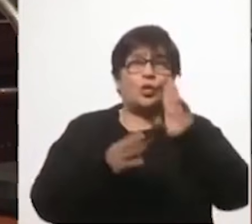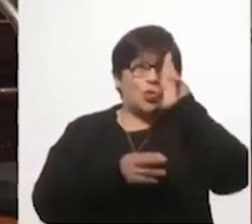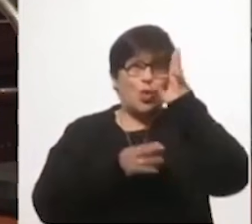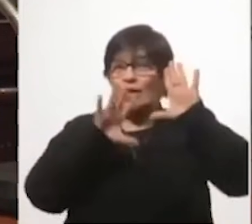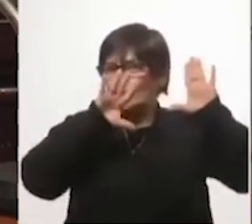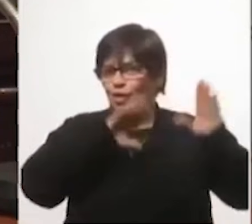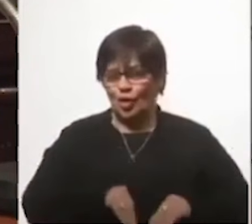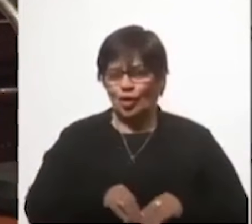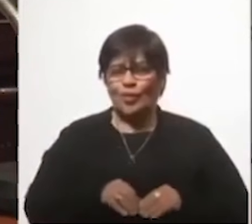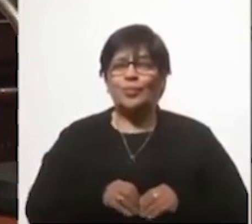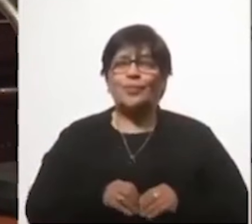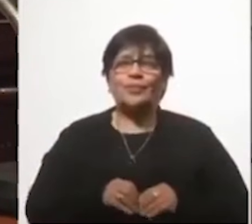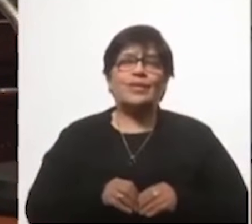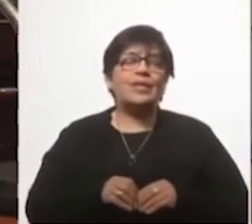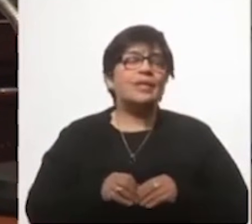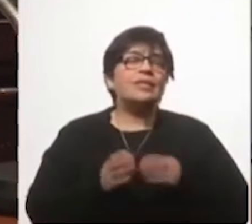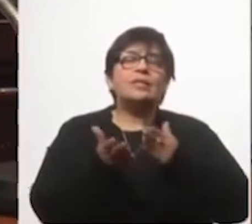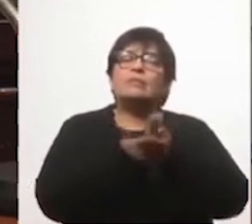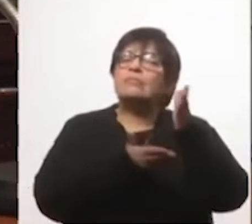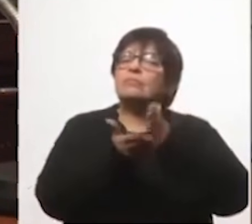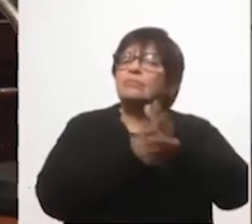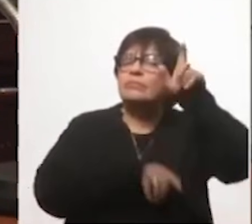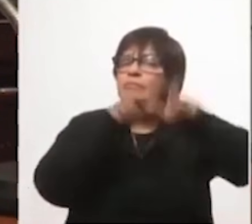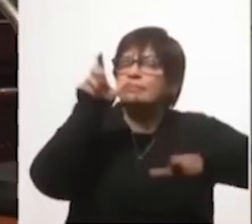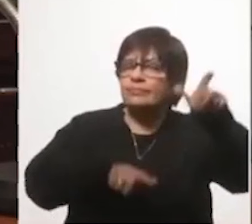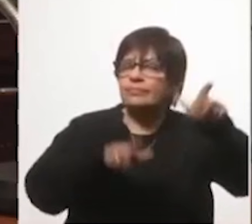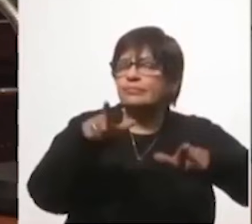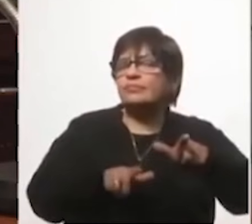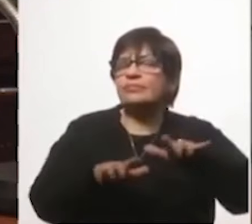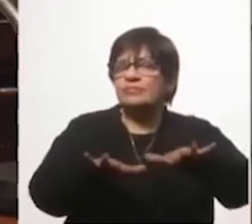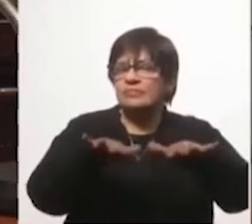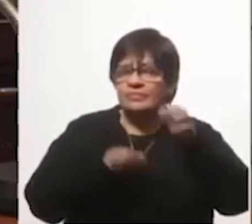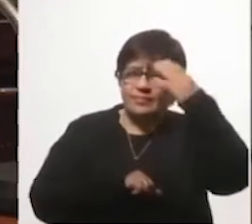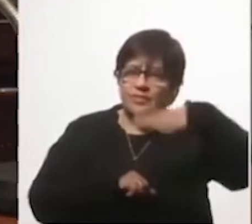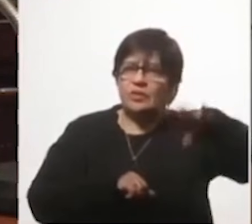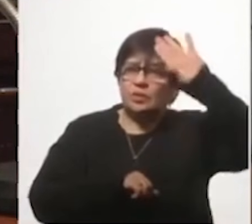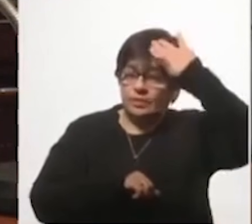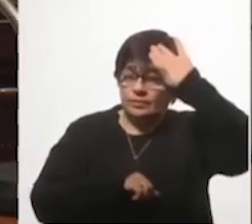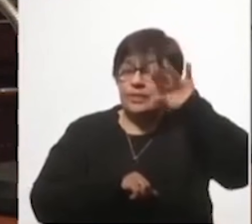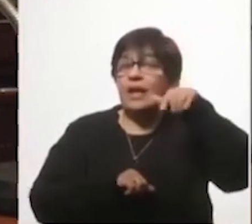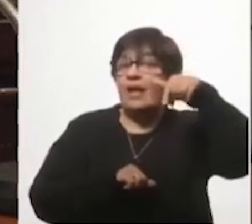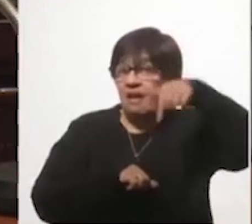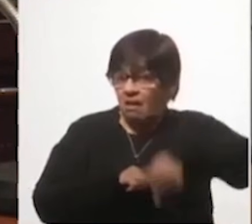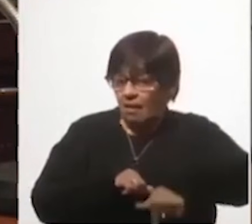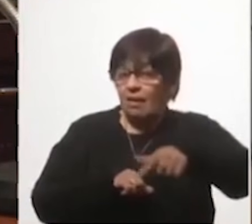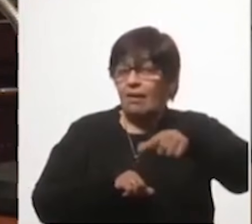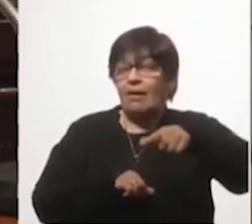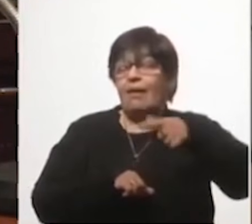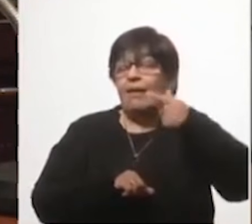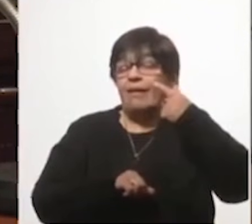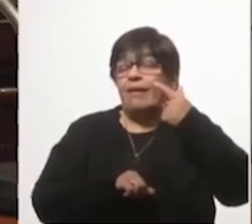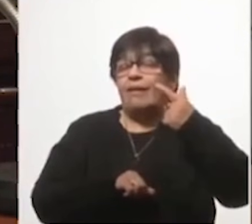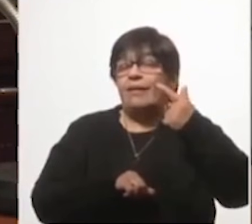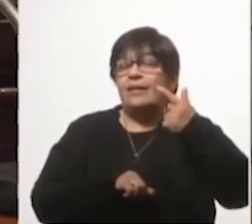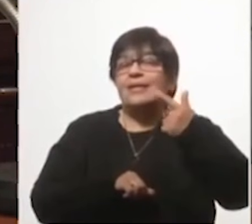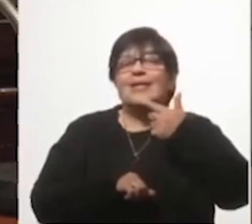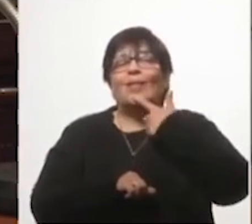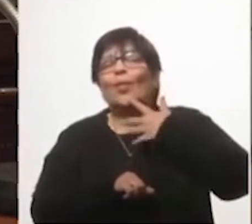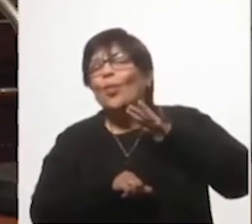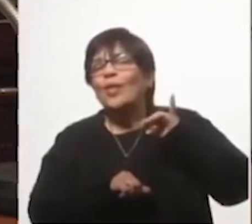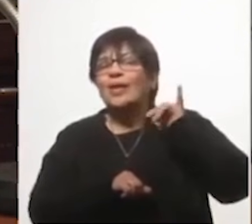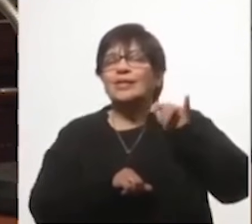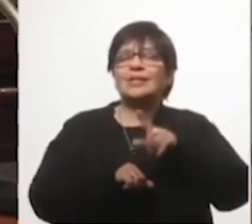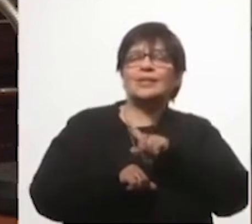uruguayos. Solidaridad con el pueblo cubano. Aquí lo que está en tela de juicio